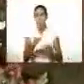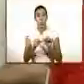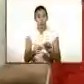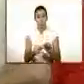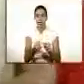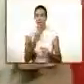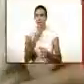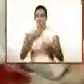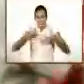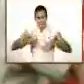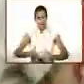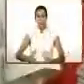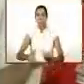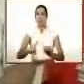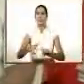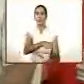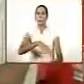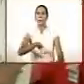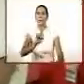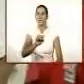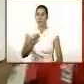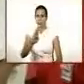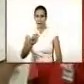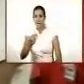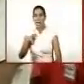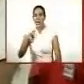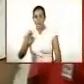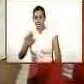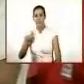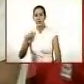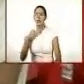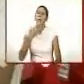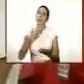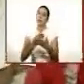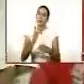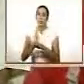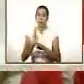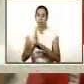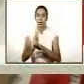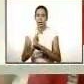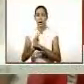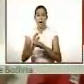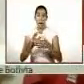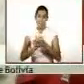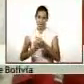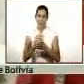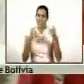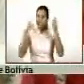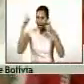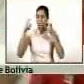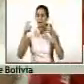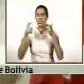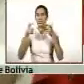la cual fue declarado hijo ilustre de la ciudad de Sabaneta. Gracias por cuidar al compañero Chávez, que ahora se convierte